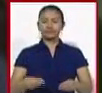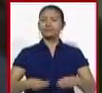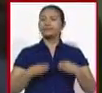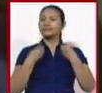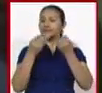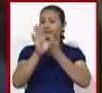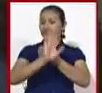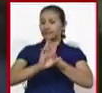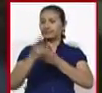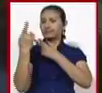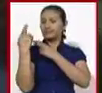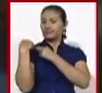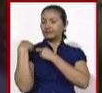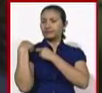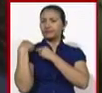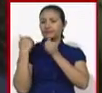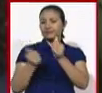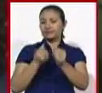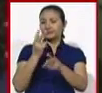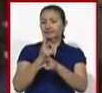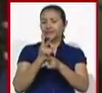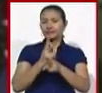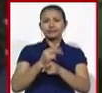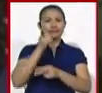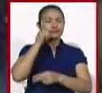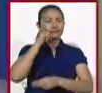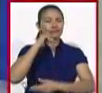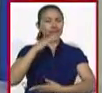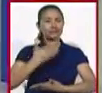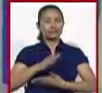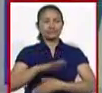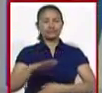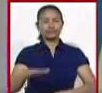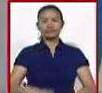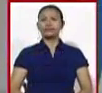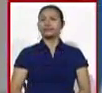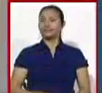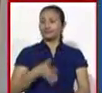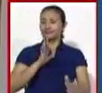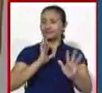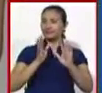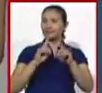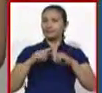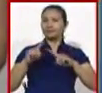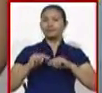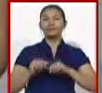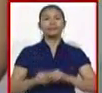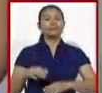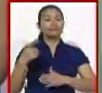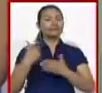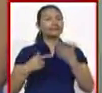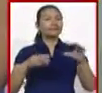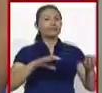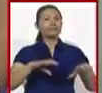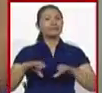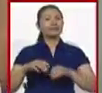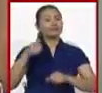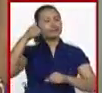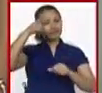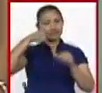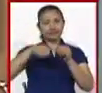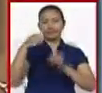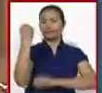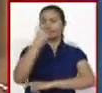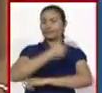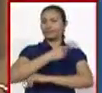brindar protección y hacerse cargo del seguimiento de la niña. Y vamos a hablar a continuación acerca de las actividades que hay